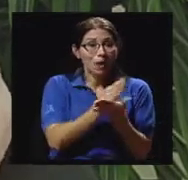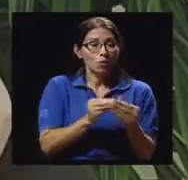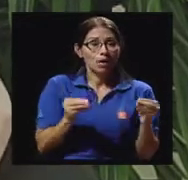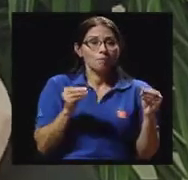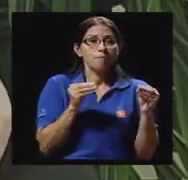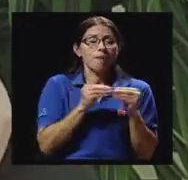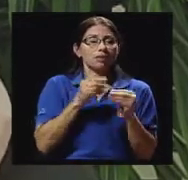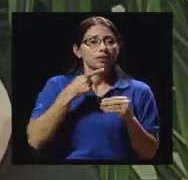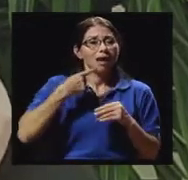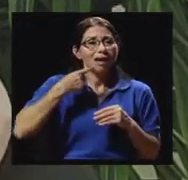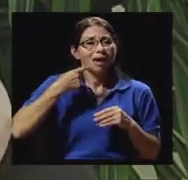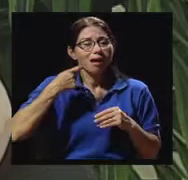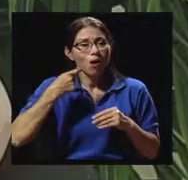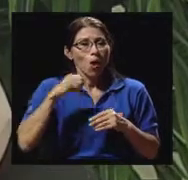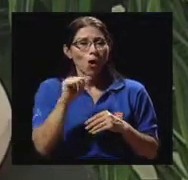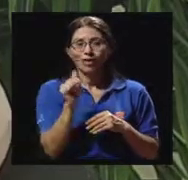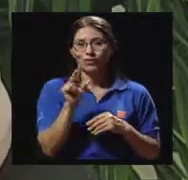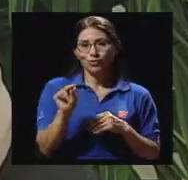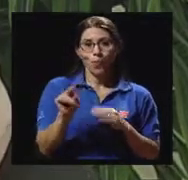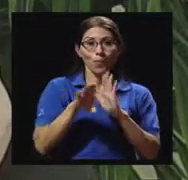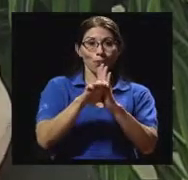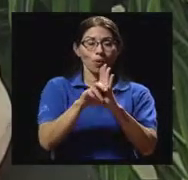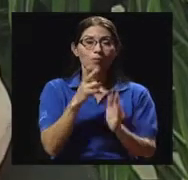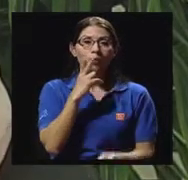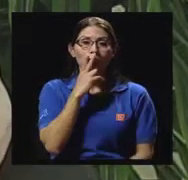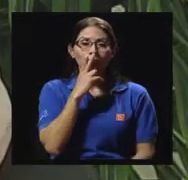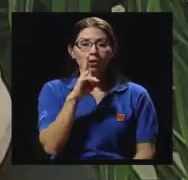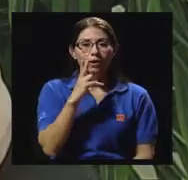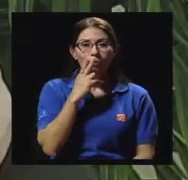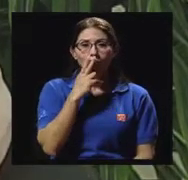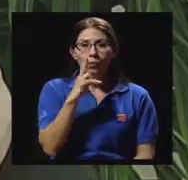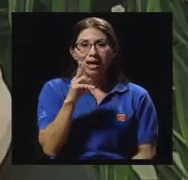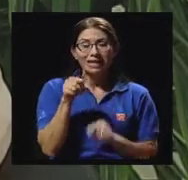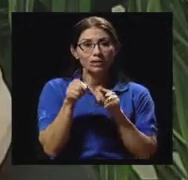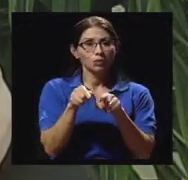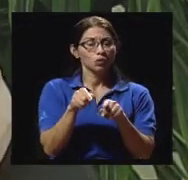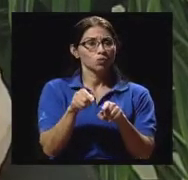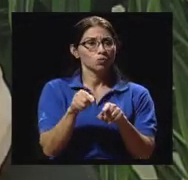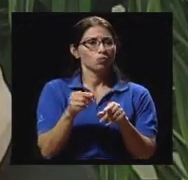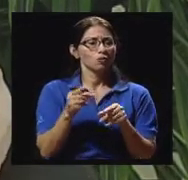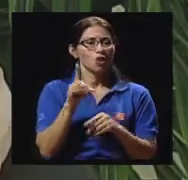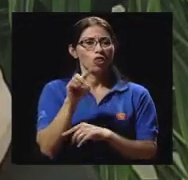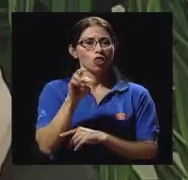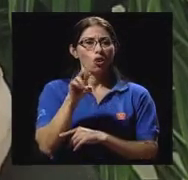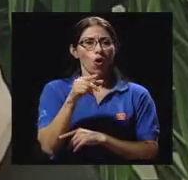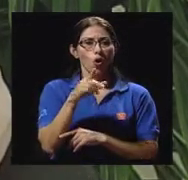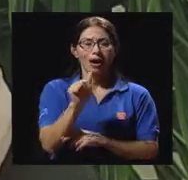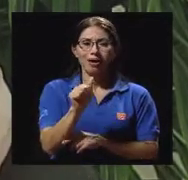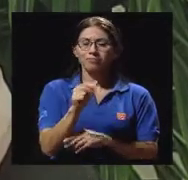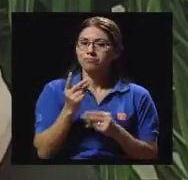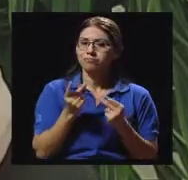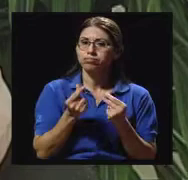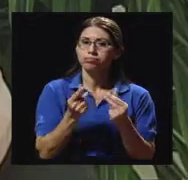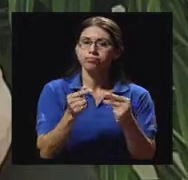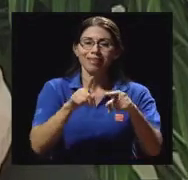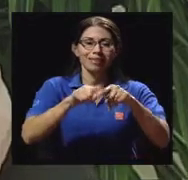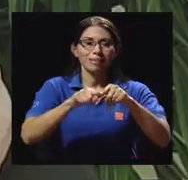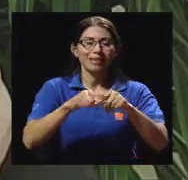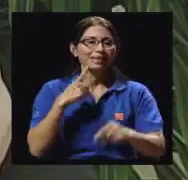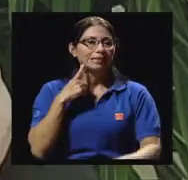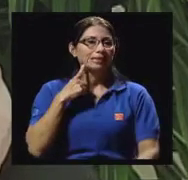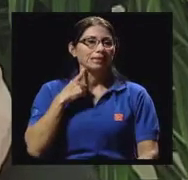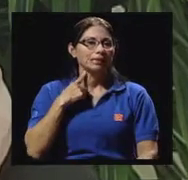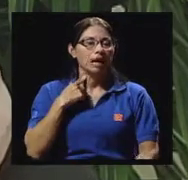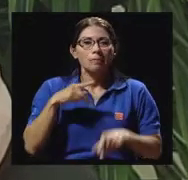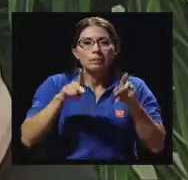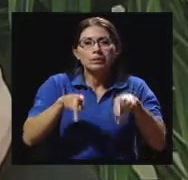una adicción que otras. Por ejemplo, el tabaco. El tabaco es una droga que rápidamente produce dependencia y adicción, y